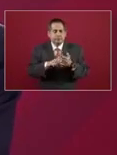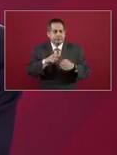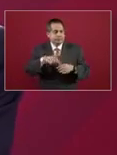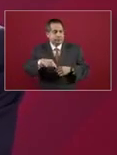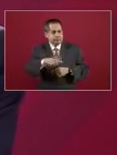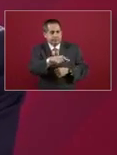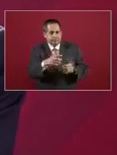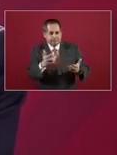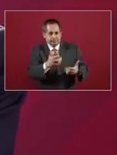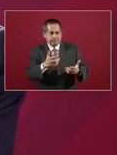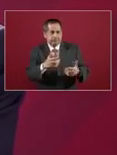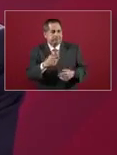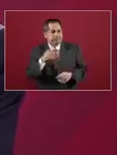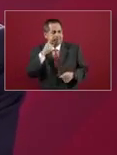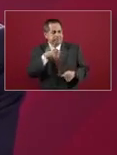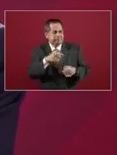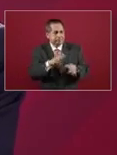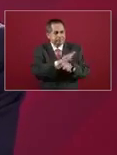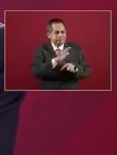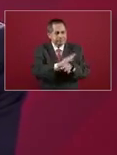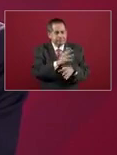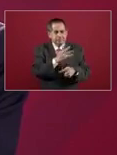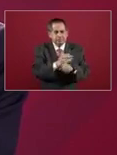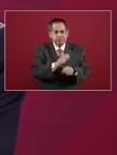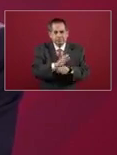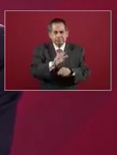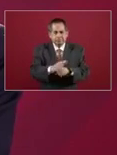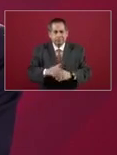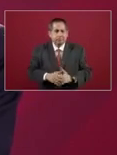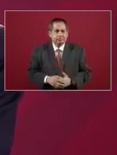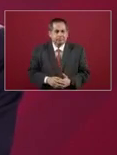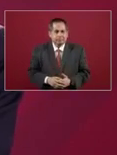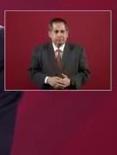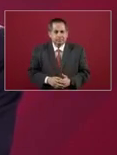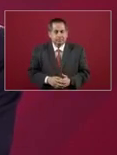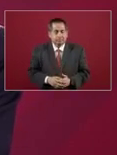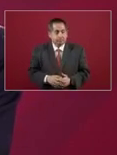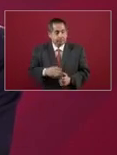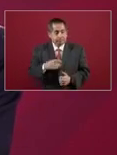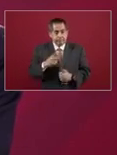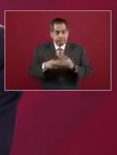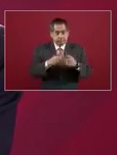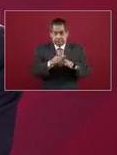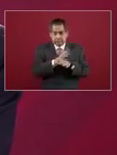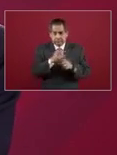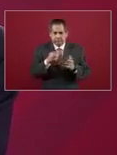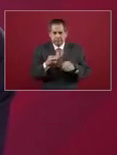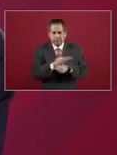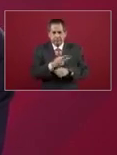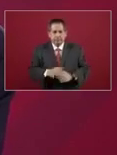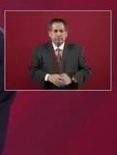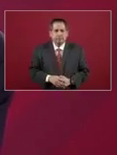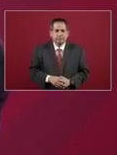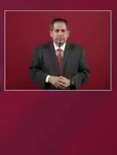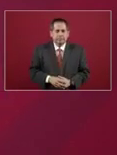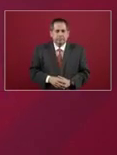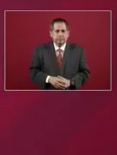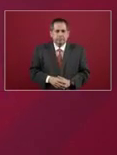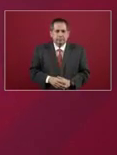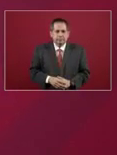se hicieron, qué se hizo con esas modificaciones. Como